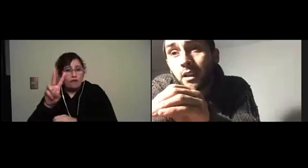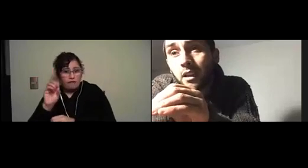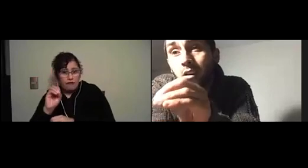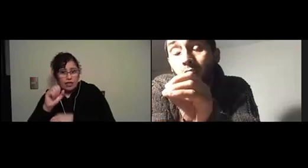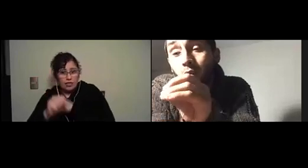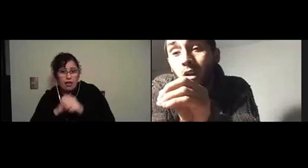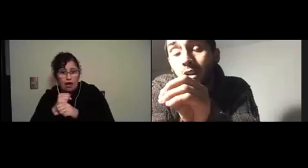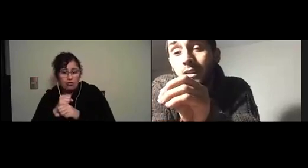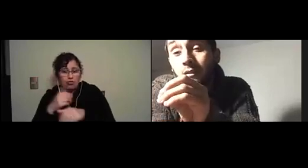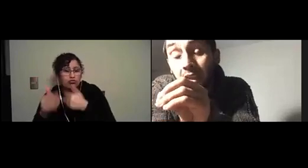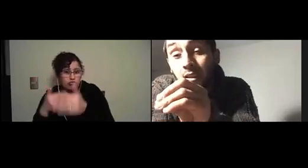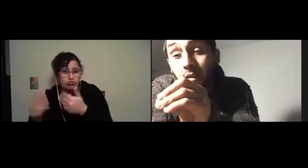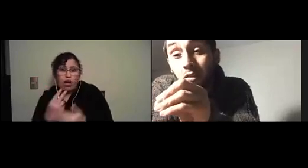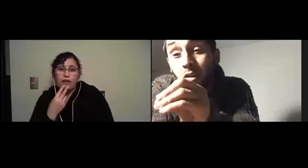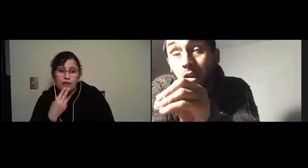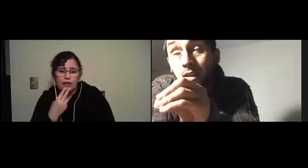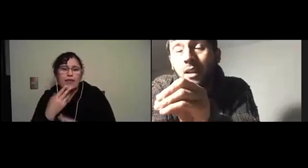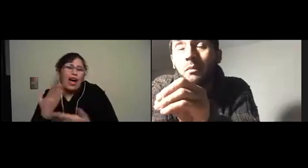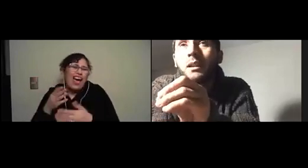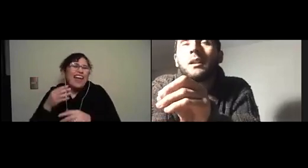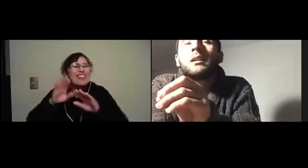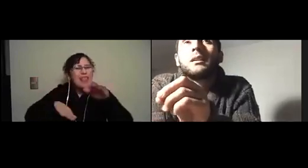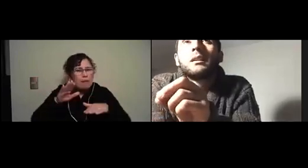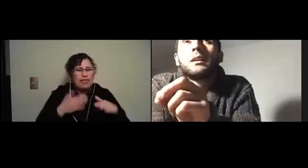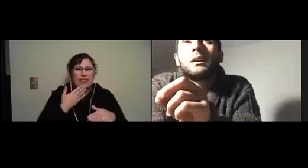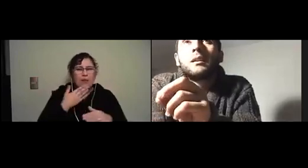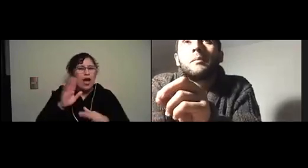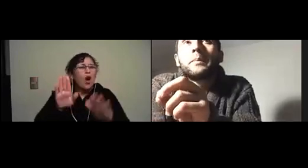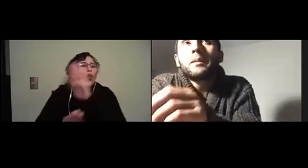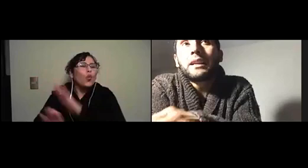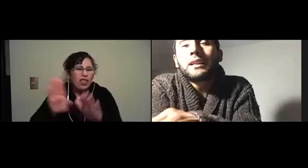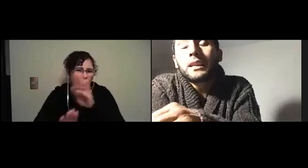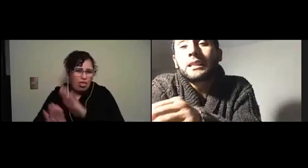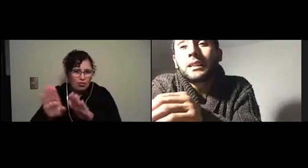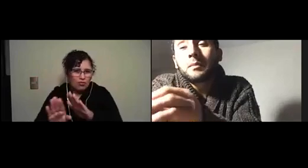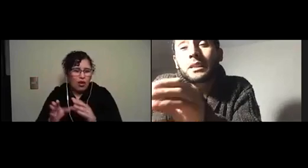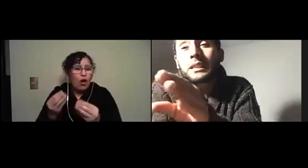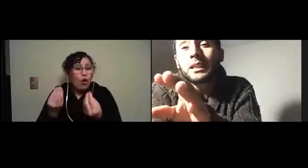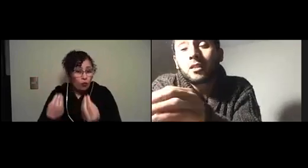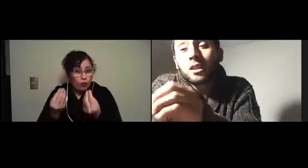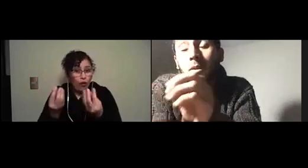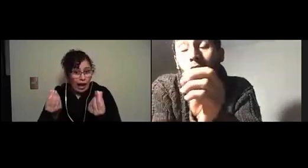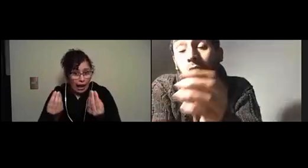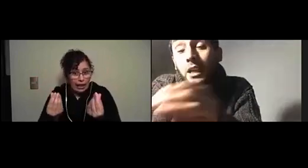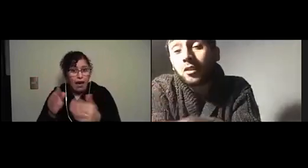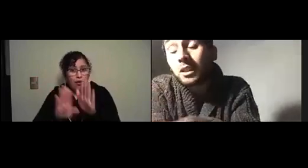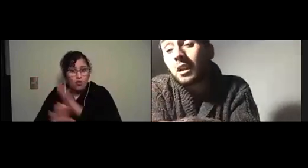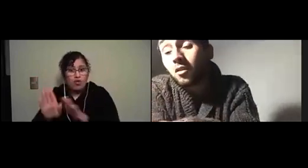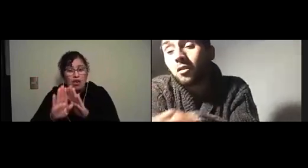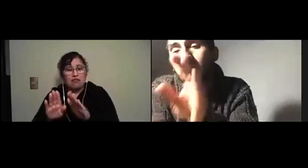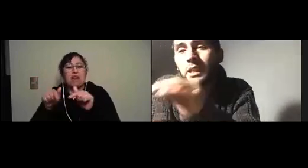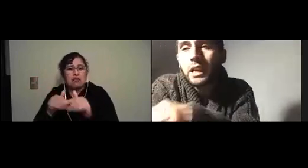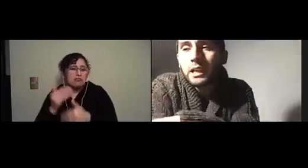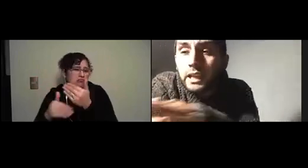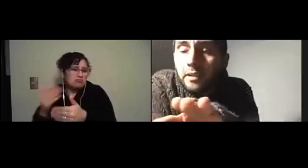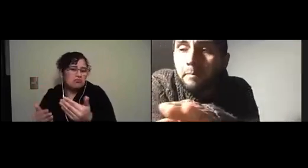persona, de los cuidados que se le brinda a la persona con Alzheimer. Depende de que si tiene presencia de otras patologías asociadas o